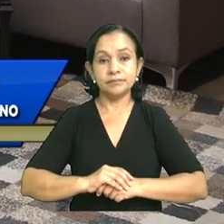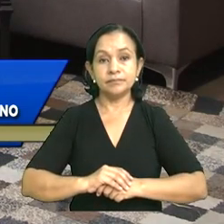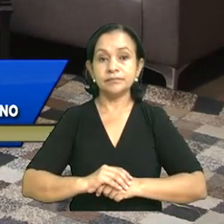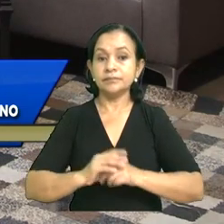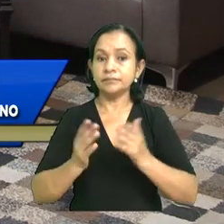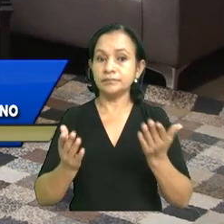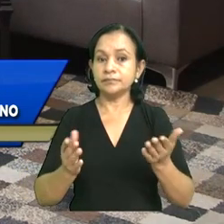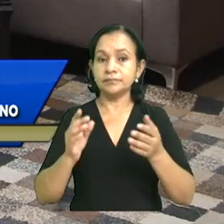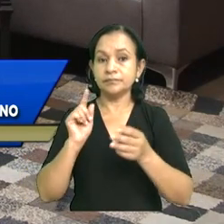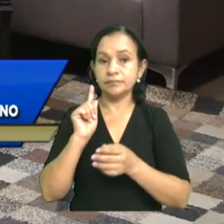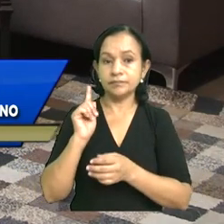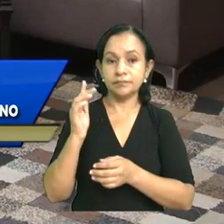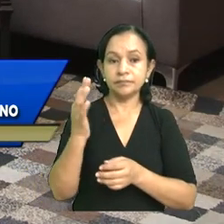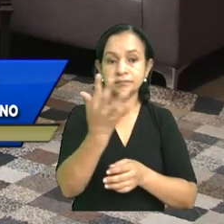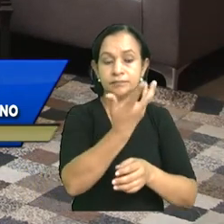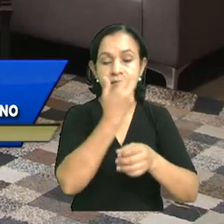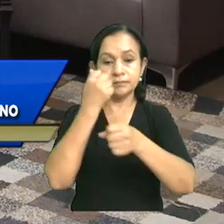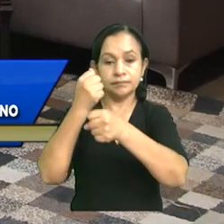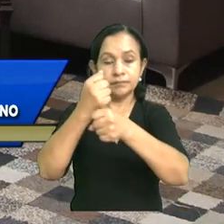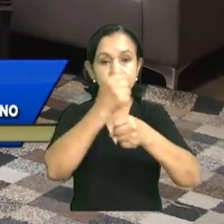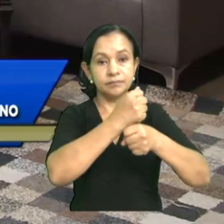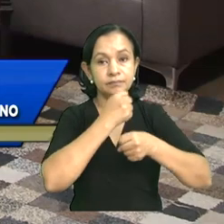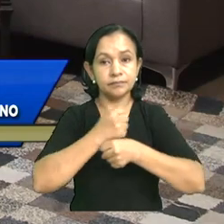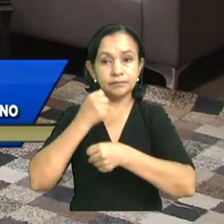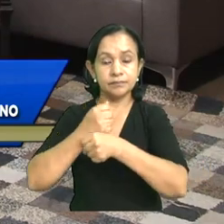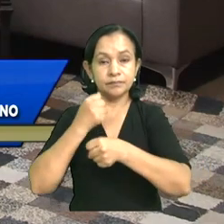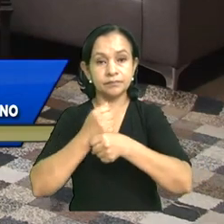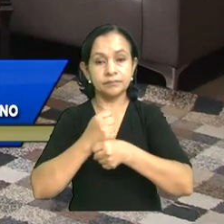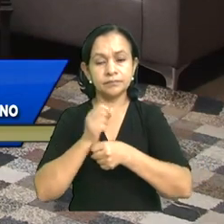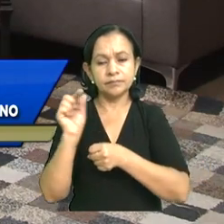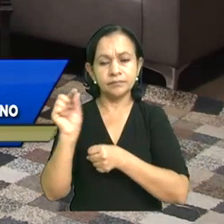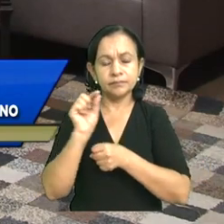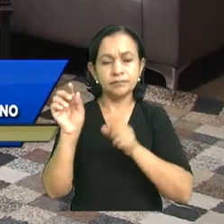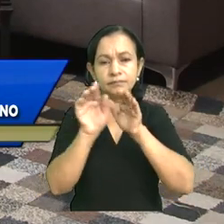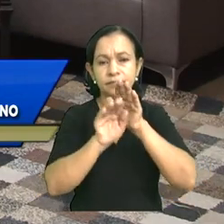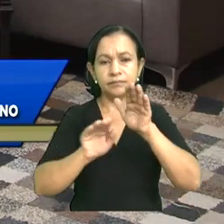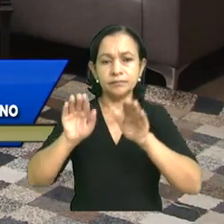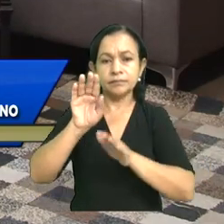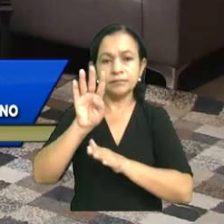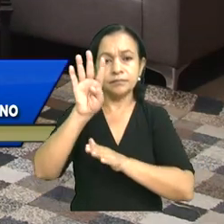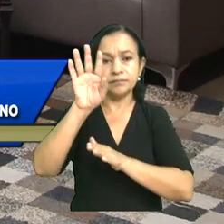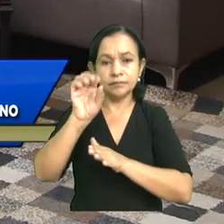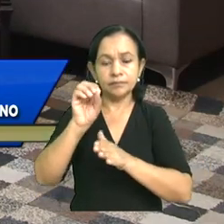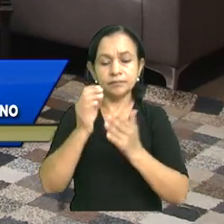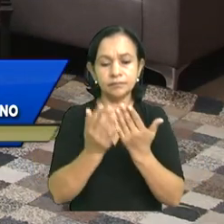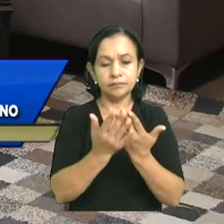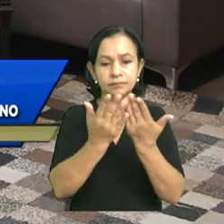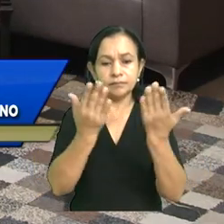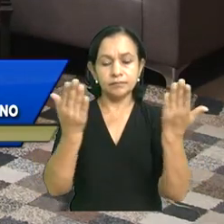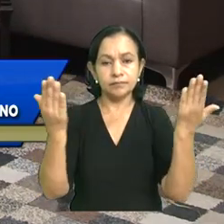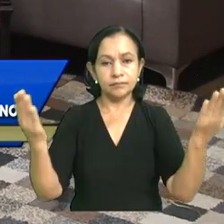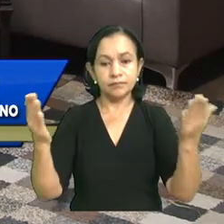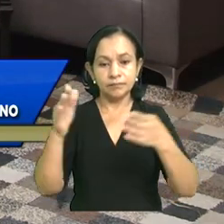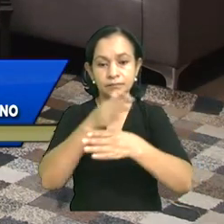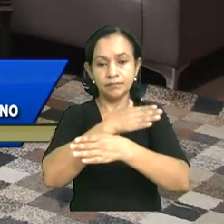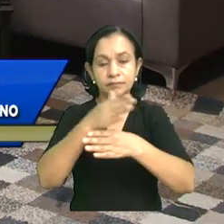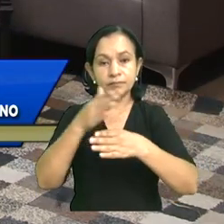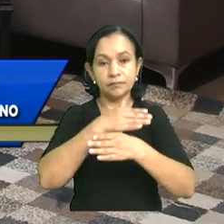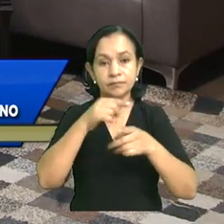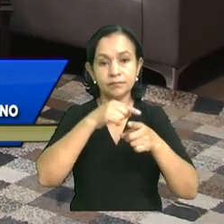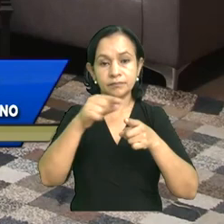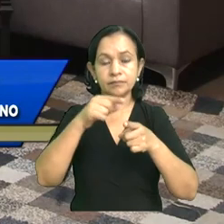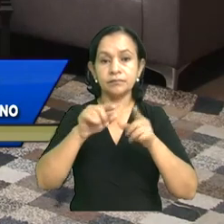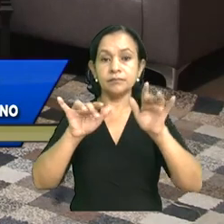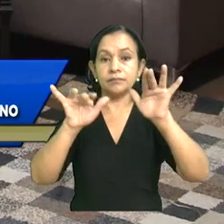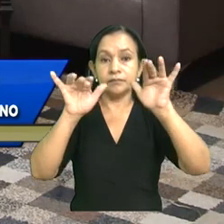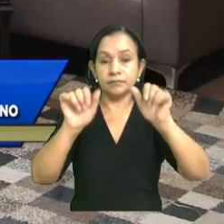Nosotros estamos trabajando ahorita en más de 40 museos municipales, ya